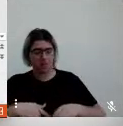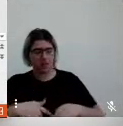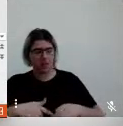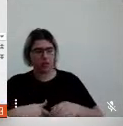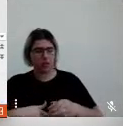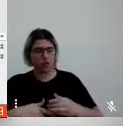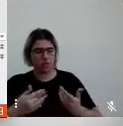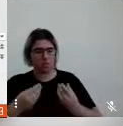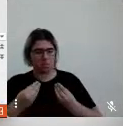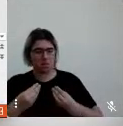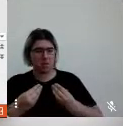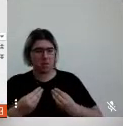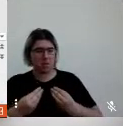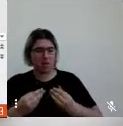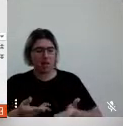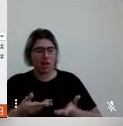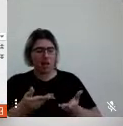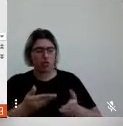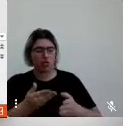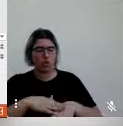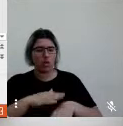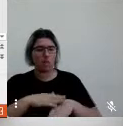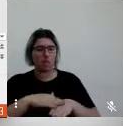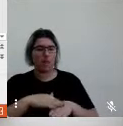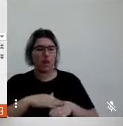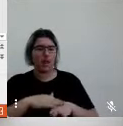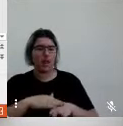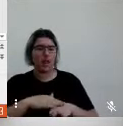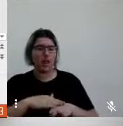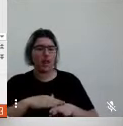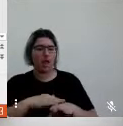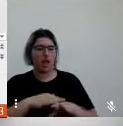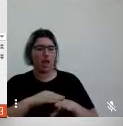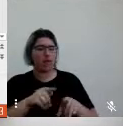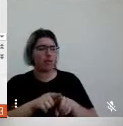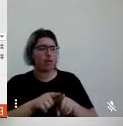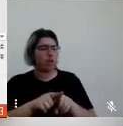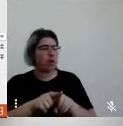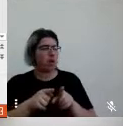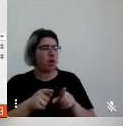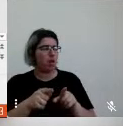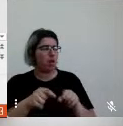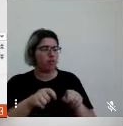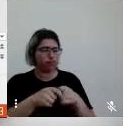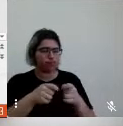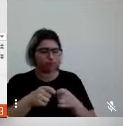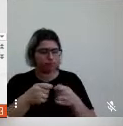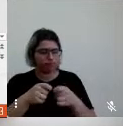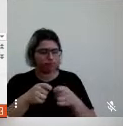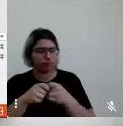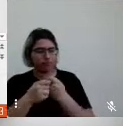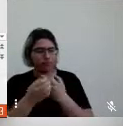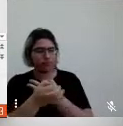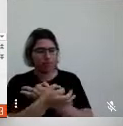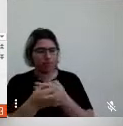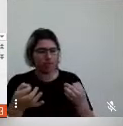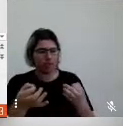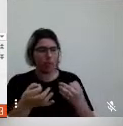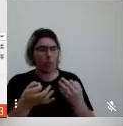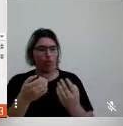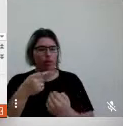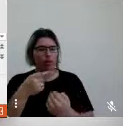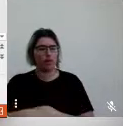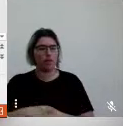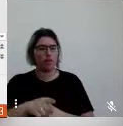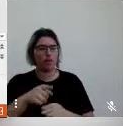pues de bifidobacterias y lactobacillus, pues todo eso también va a ayudar con ese